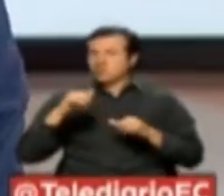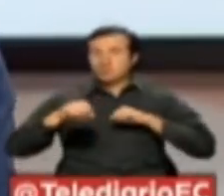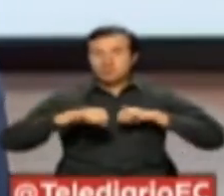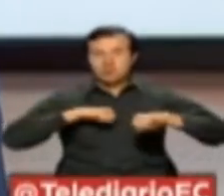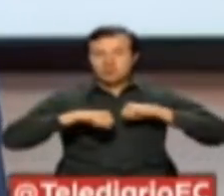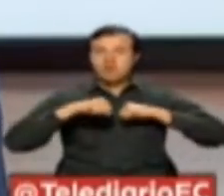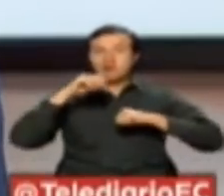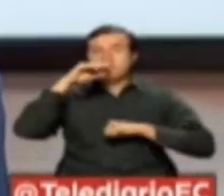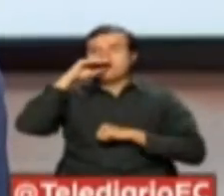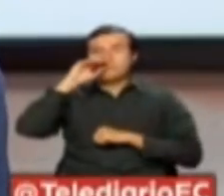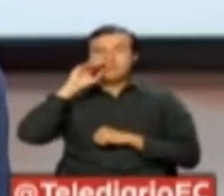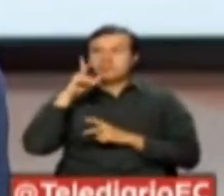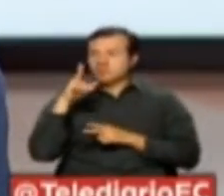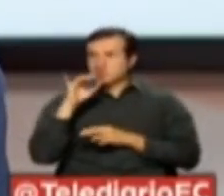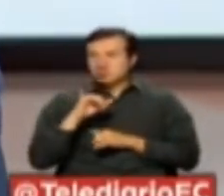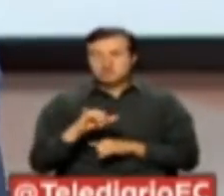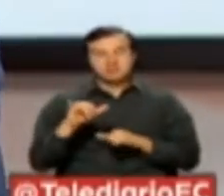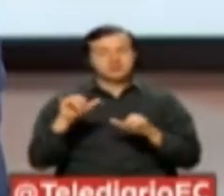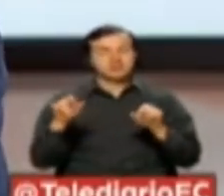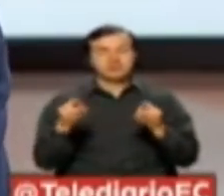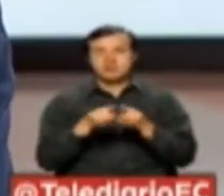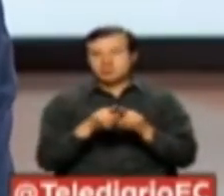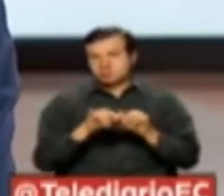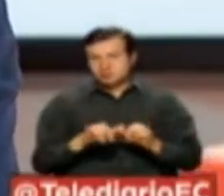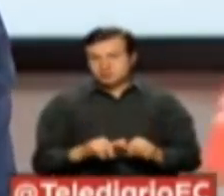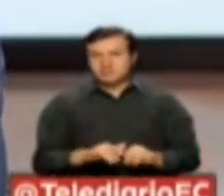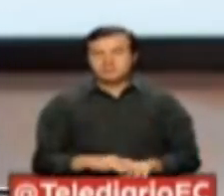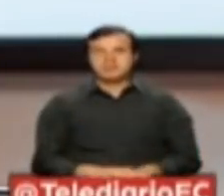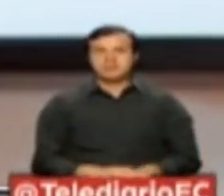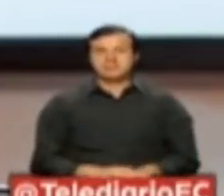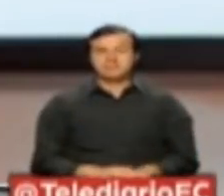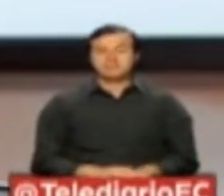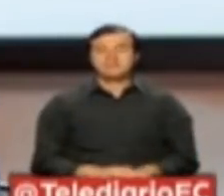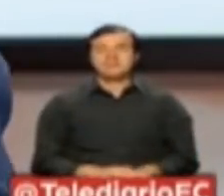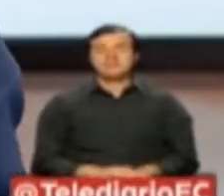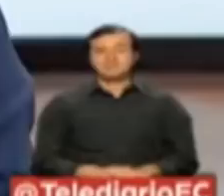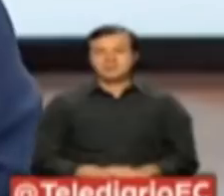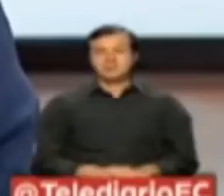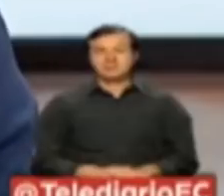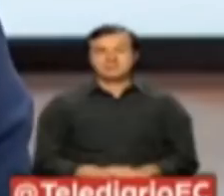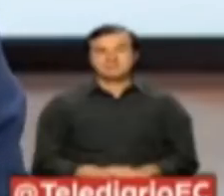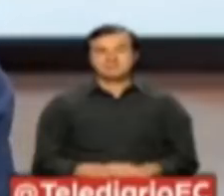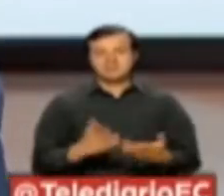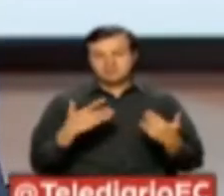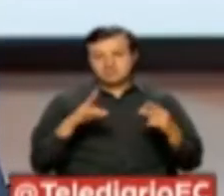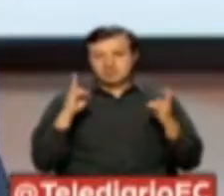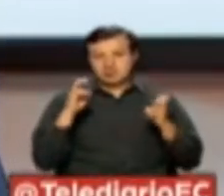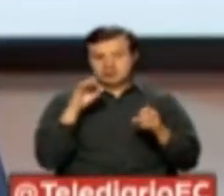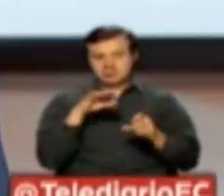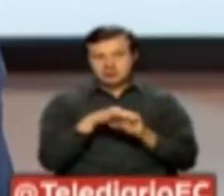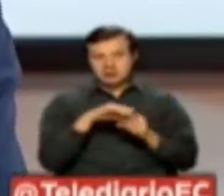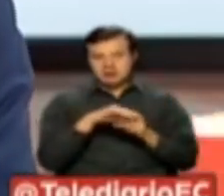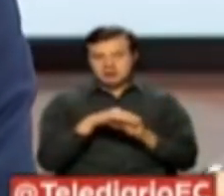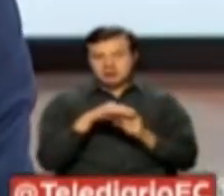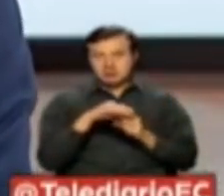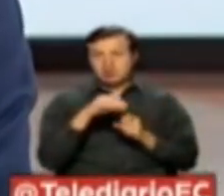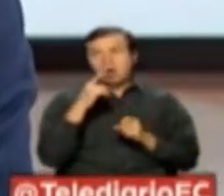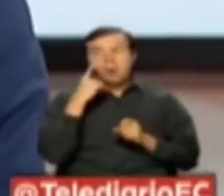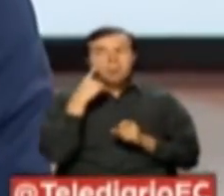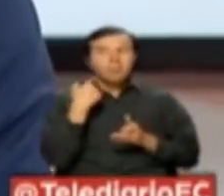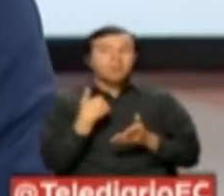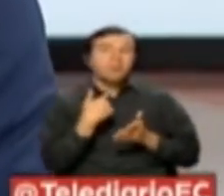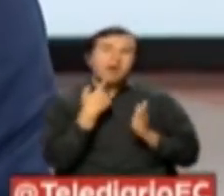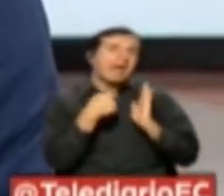gestión que ha venido implementando en guayaquil jaime nebot ok con relación ya a los resultados de nuestra simulación